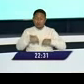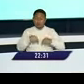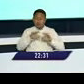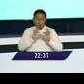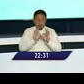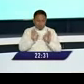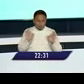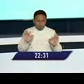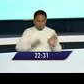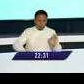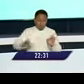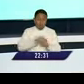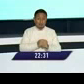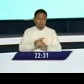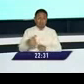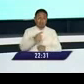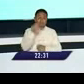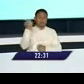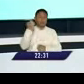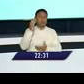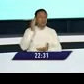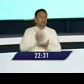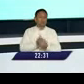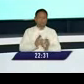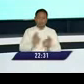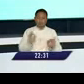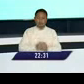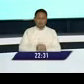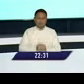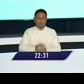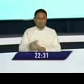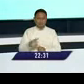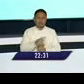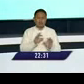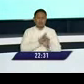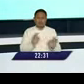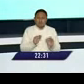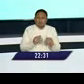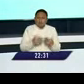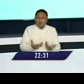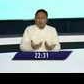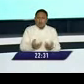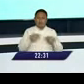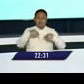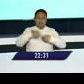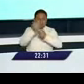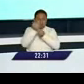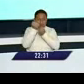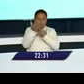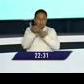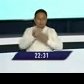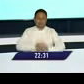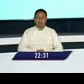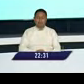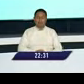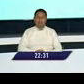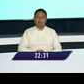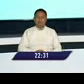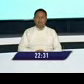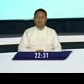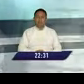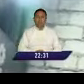y laderas para así evitar emergencias. ¿Cómo realizar estas labores? Les presentamos a